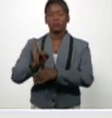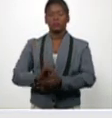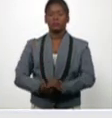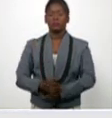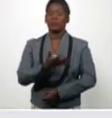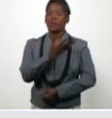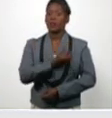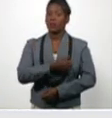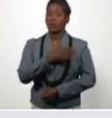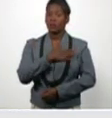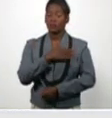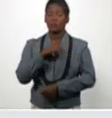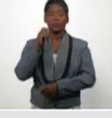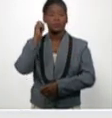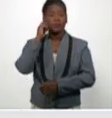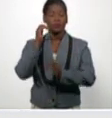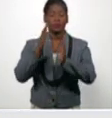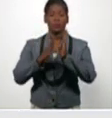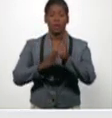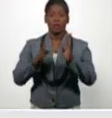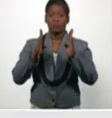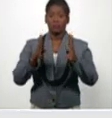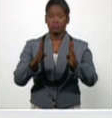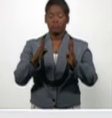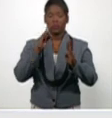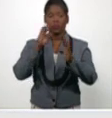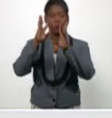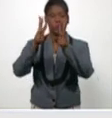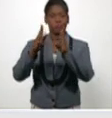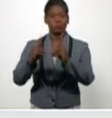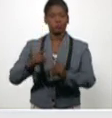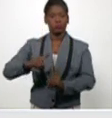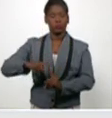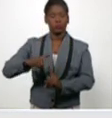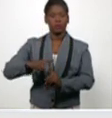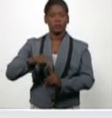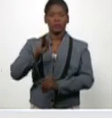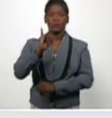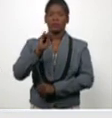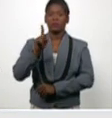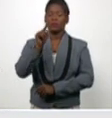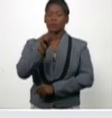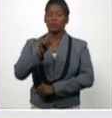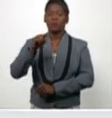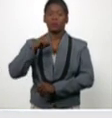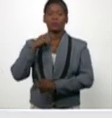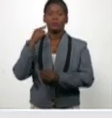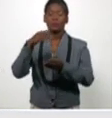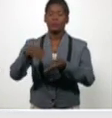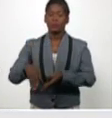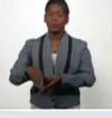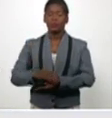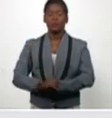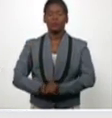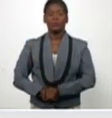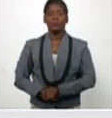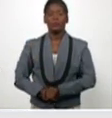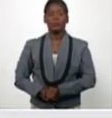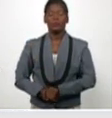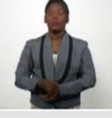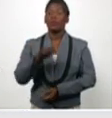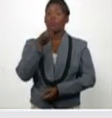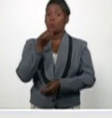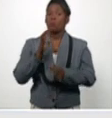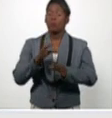Lamentablemente en febrero ya tenemos un acumulado de 71 fallecidos, que pudiéramos decir que es una tasa de letalidad